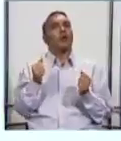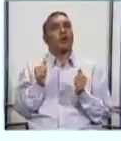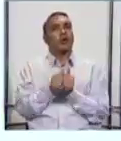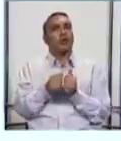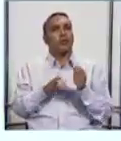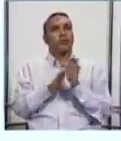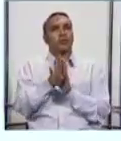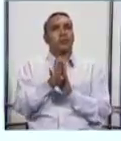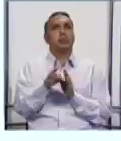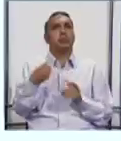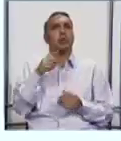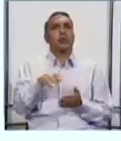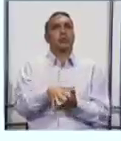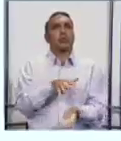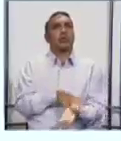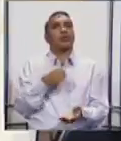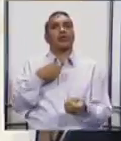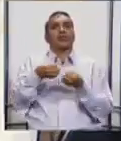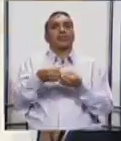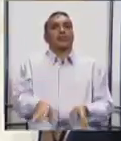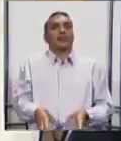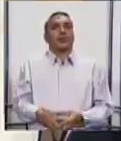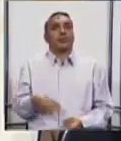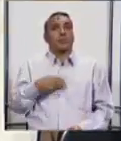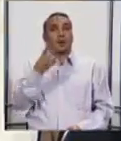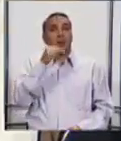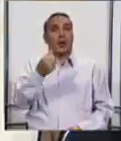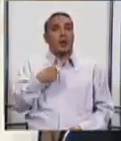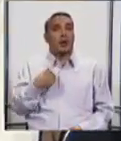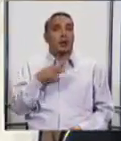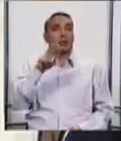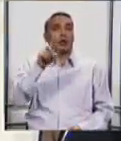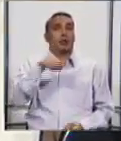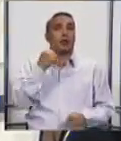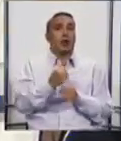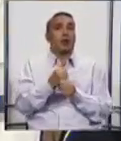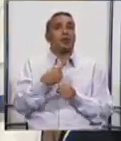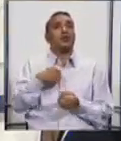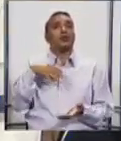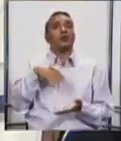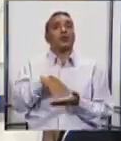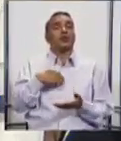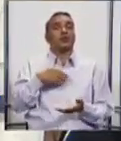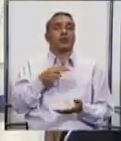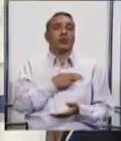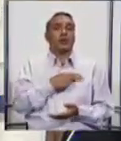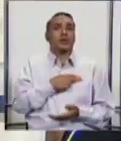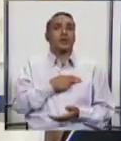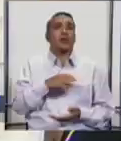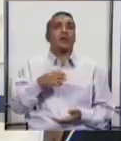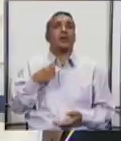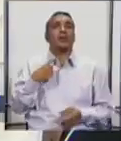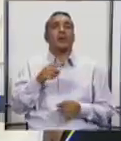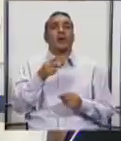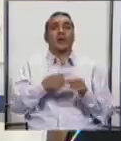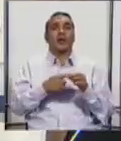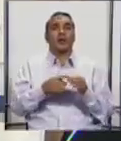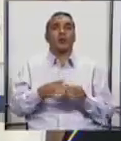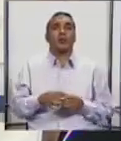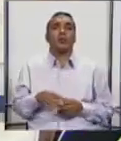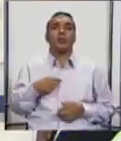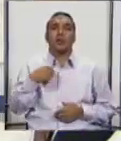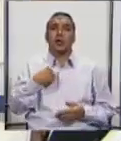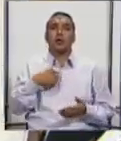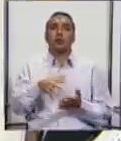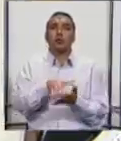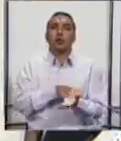contable para que sus proyectos no fracasen. Mi hija tiene 21 años y se encuentra en la Universidad Central. Entonces ella tiene un proyecto muy bueno